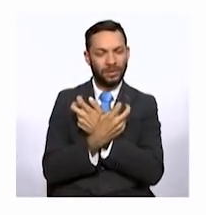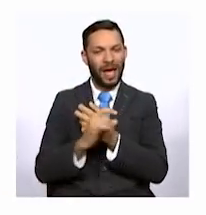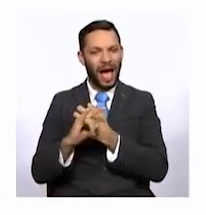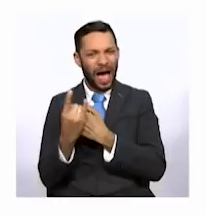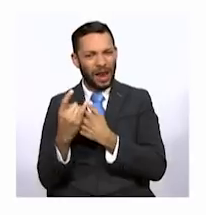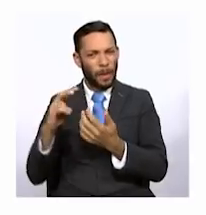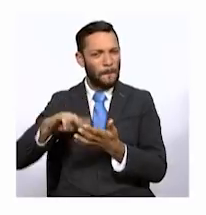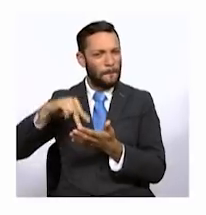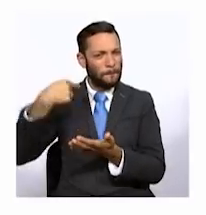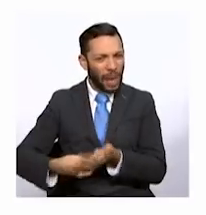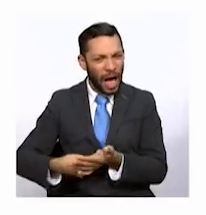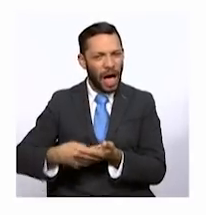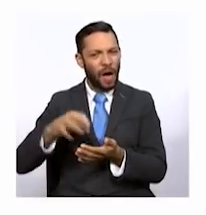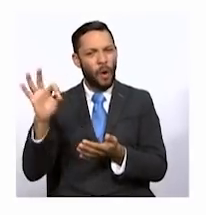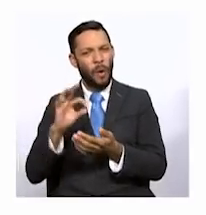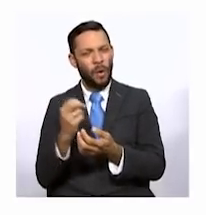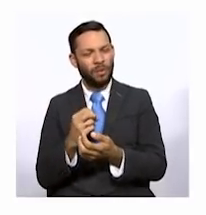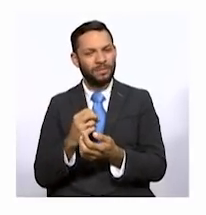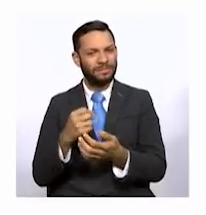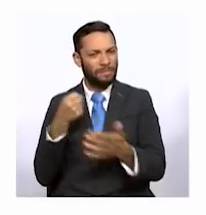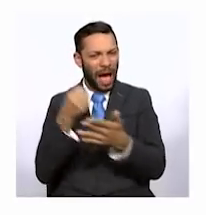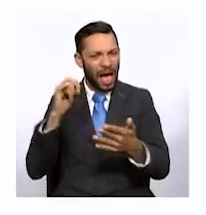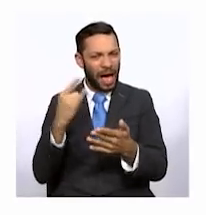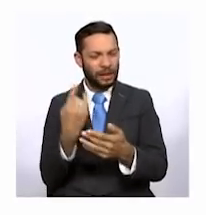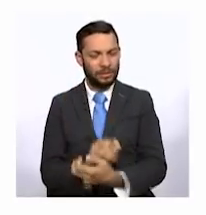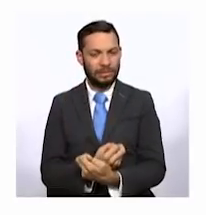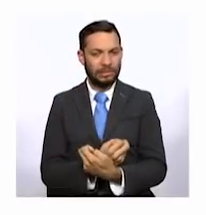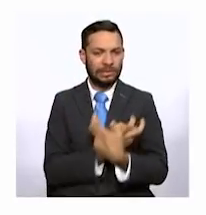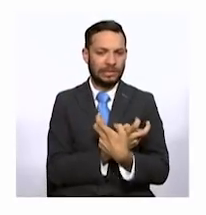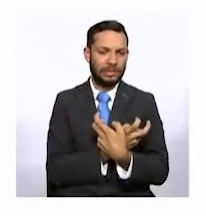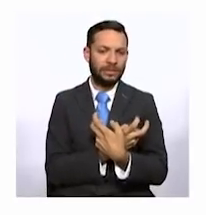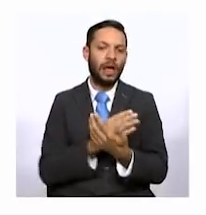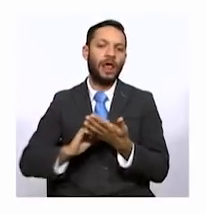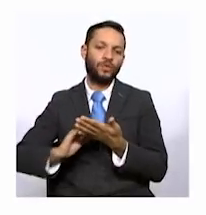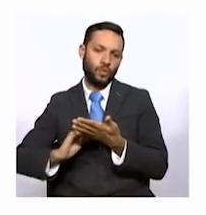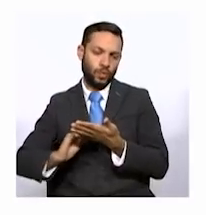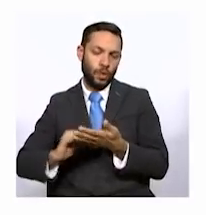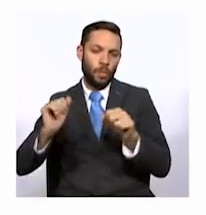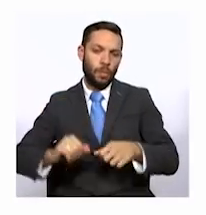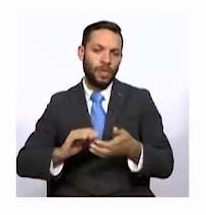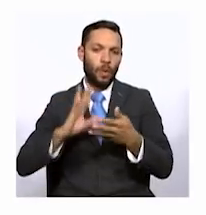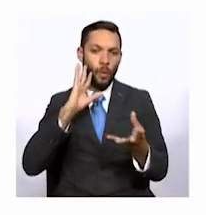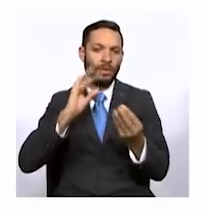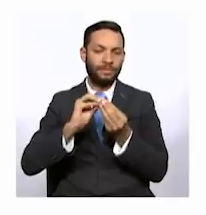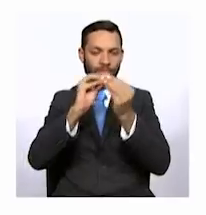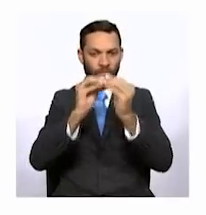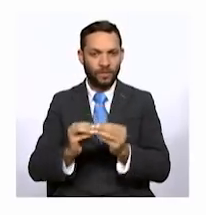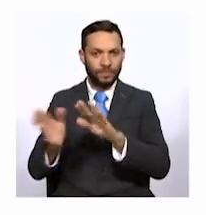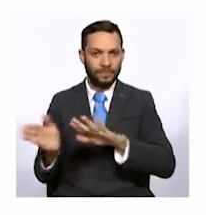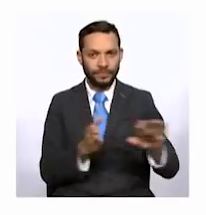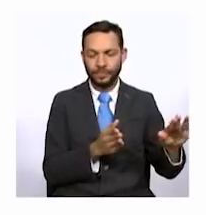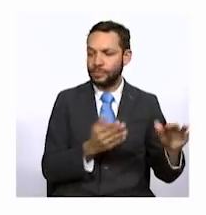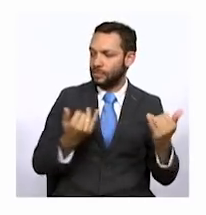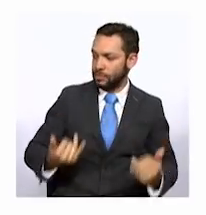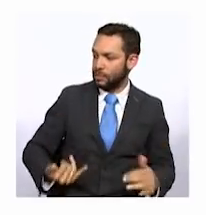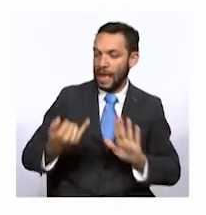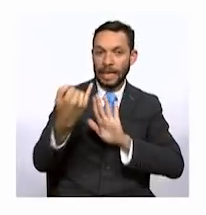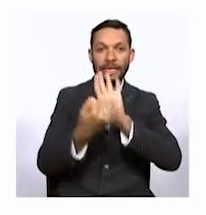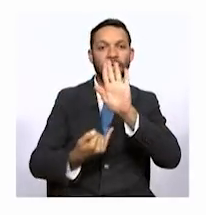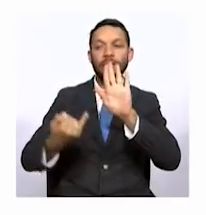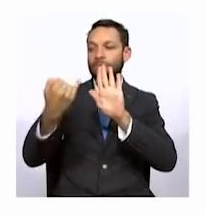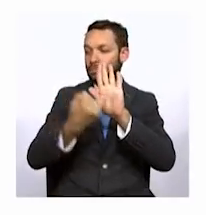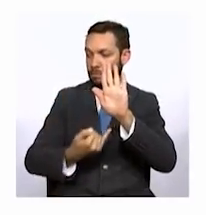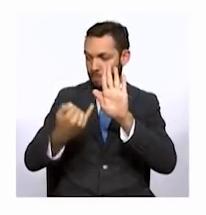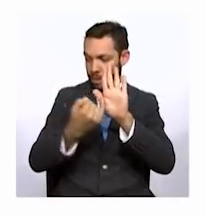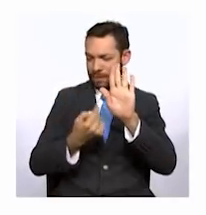casos de lesiones óseas es el que nos ayuda a consolidar o a mejorar ese tipo de patologías. Ahí vemos esa imagen, doctor Andrés